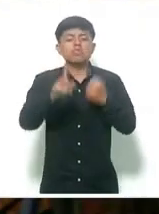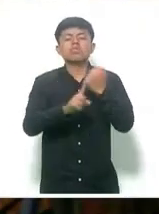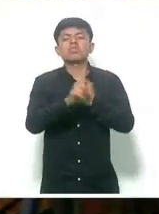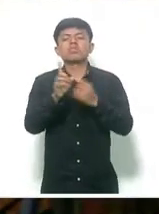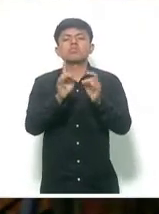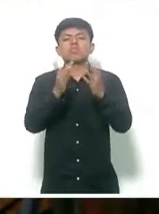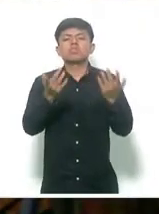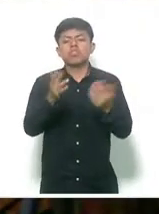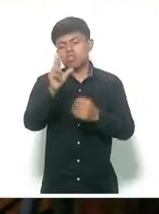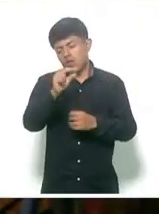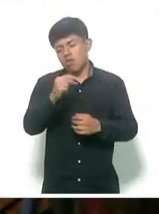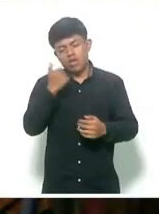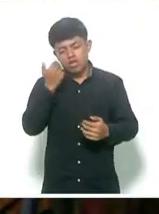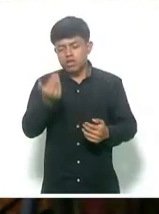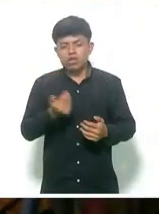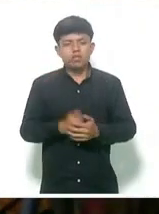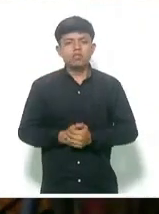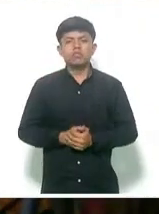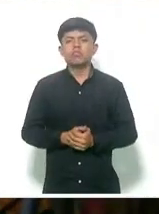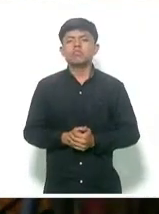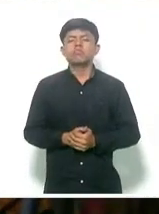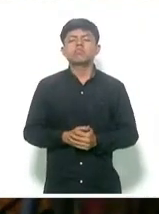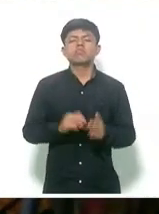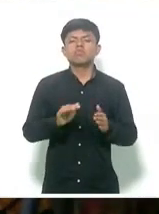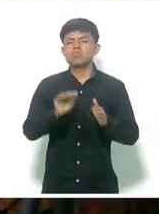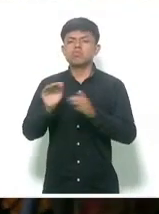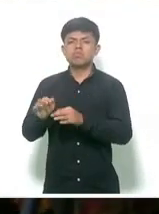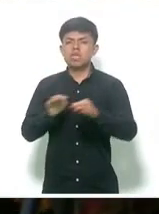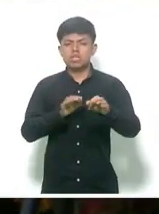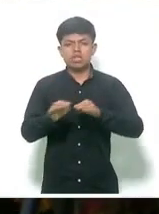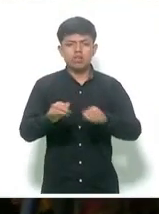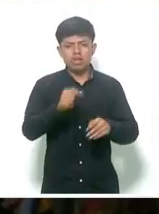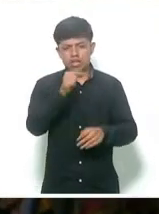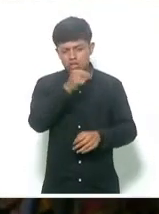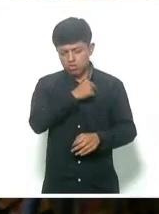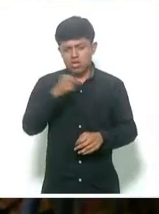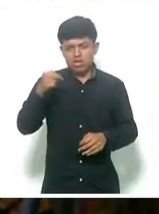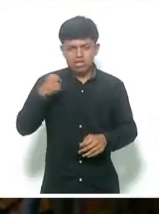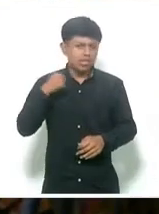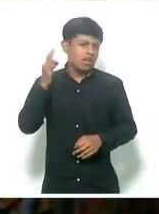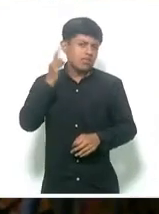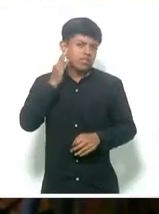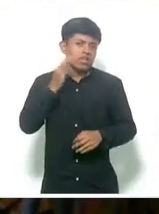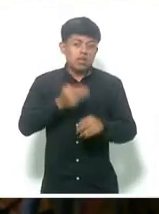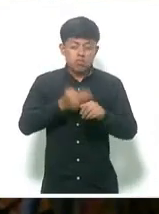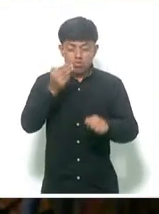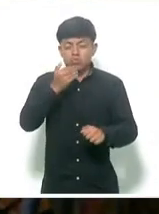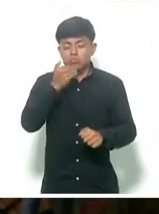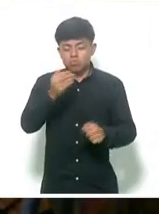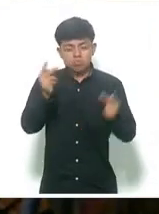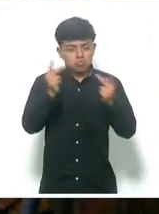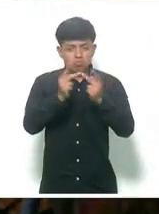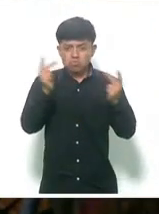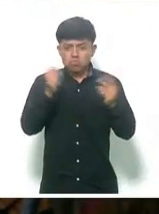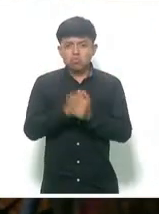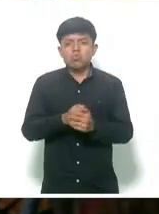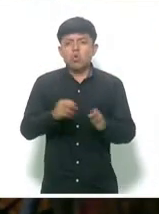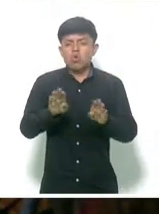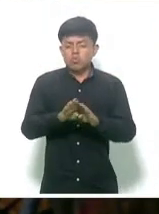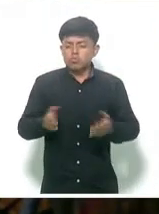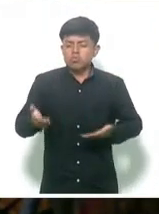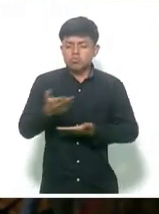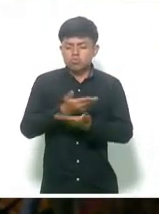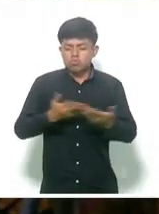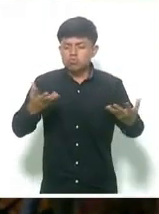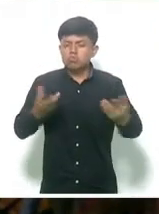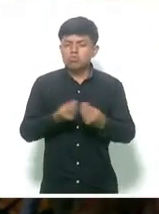abuso autoridad en contra de la sociedad Por otra parte el trabajo de nuestra fiscalía ha sido muy amplio muy preciso y nos ha permitido interactuar con ellos Yo